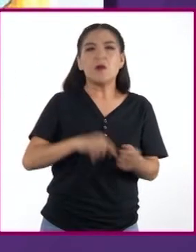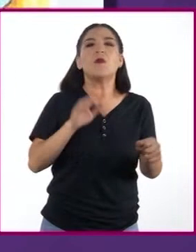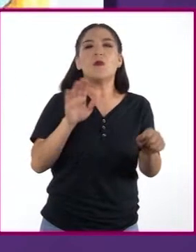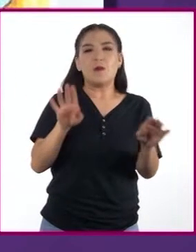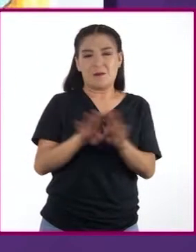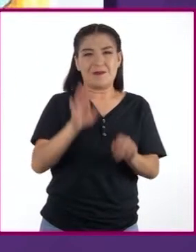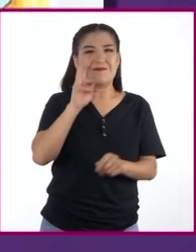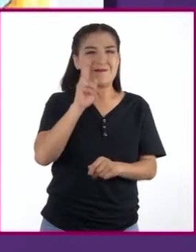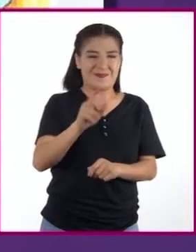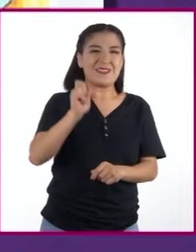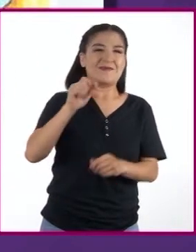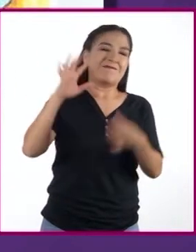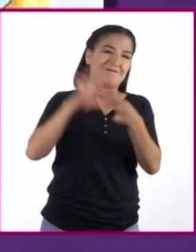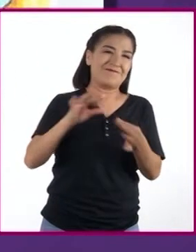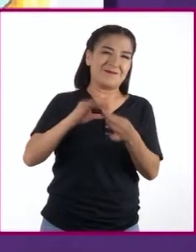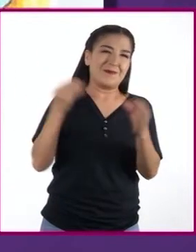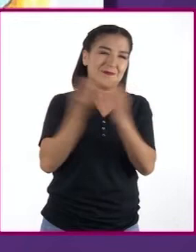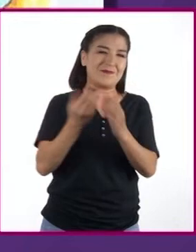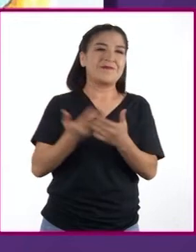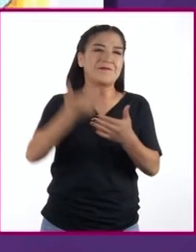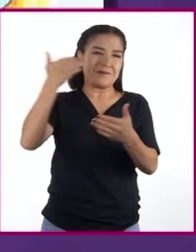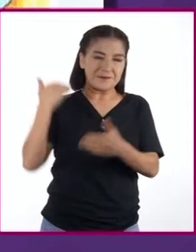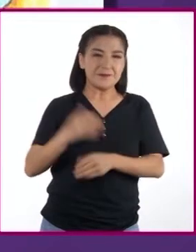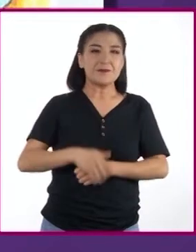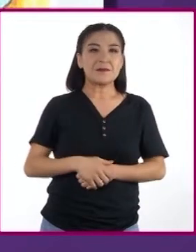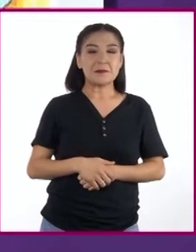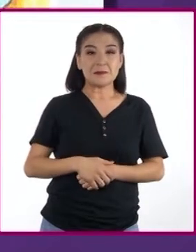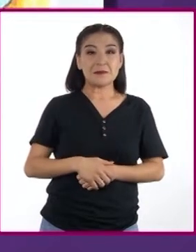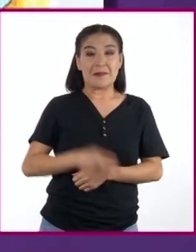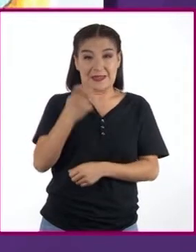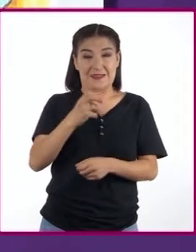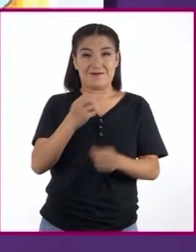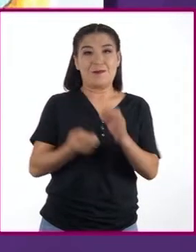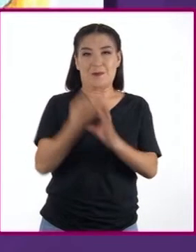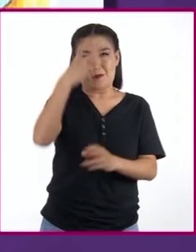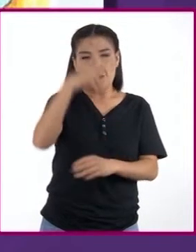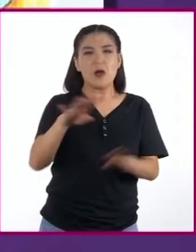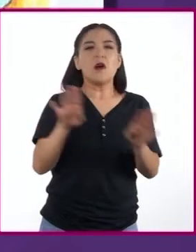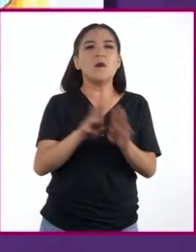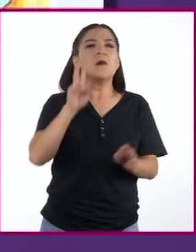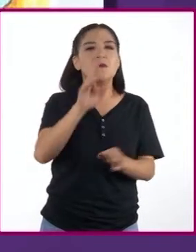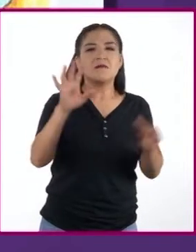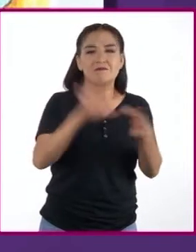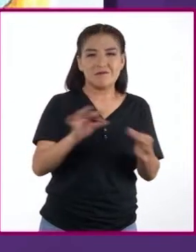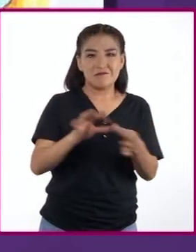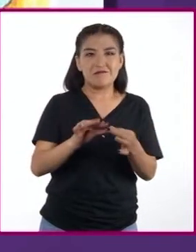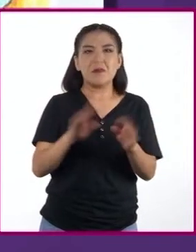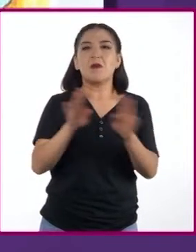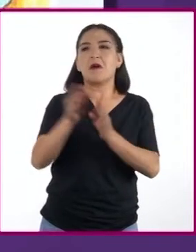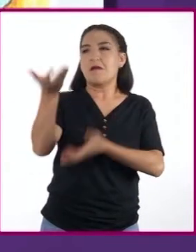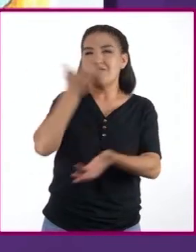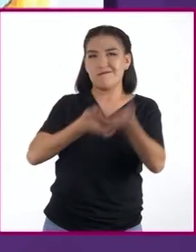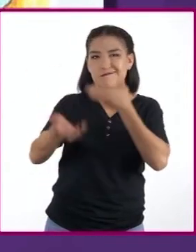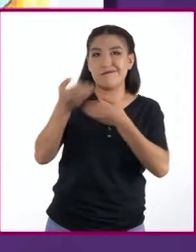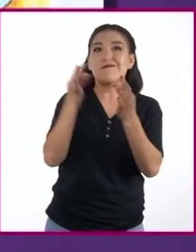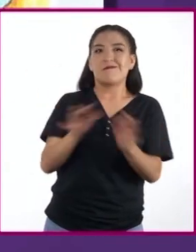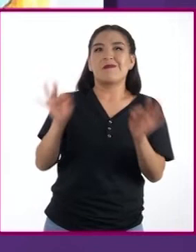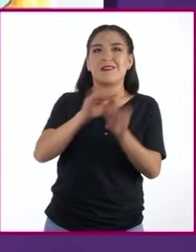referido en sesiones anteriores, Nueva España mantuvo una relación importante con